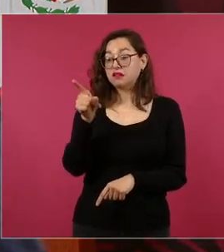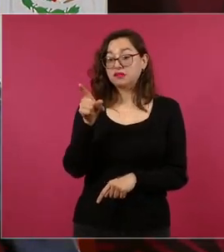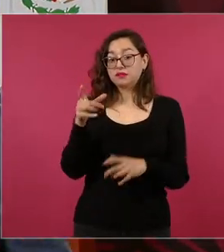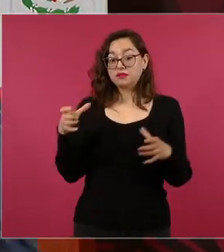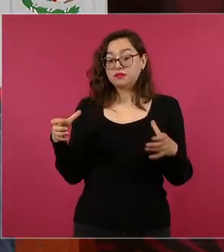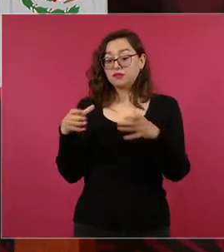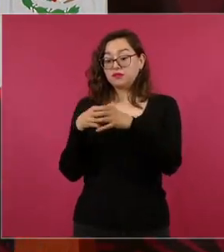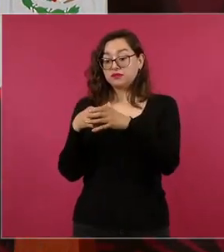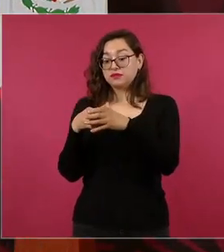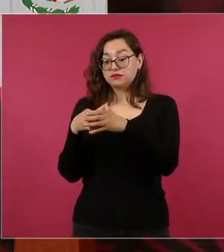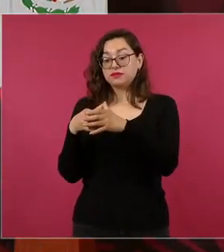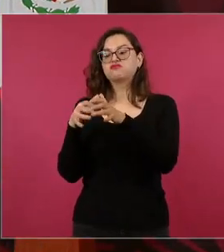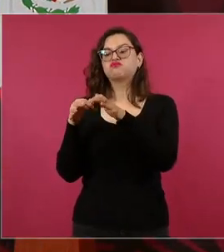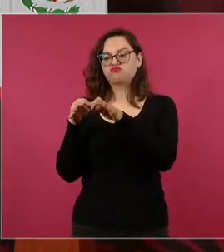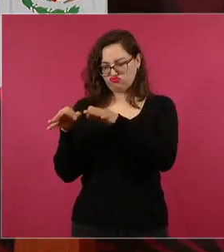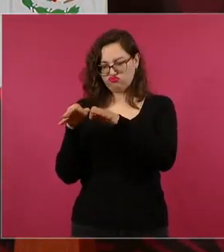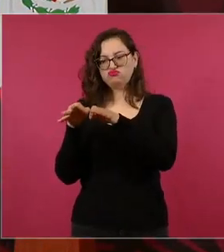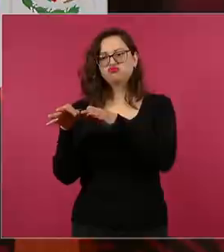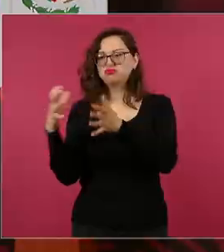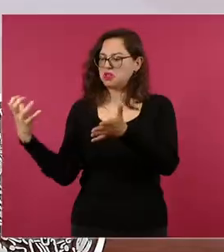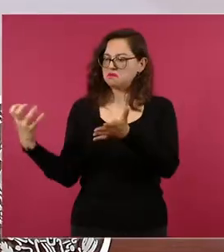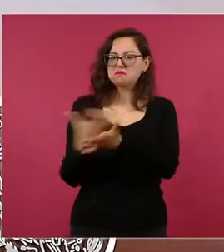con amplio margen.